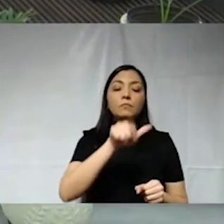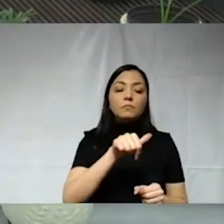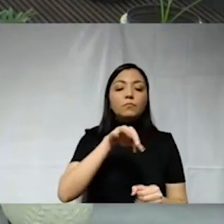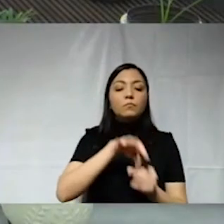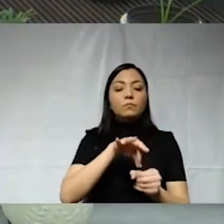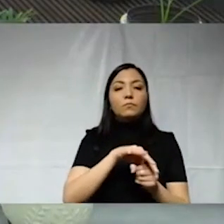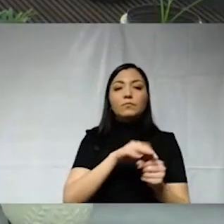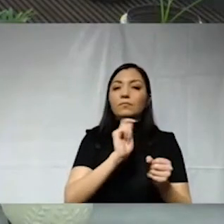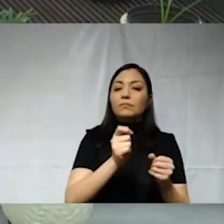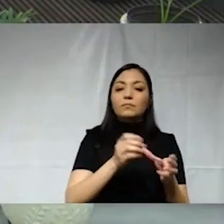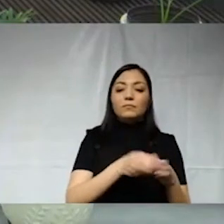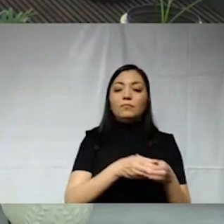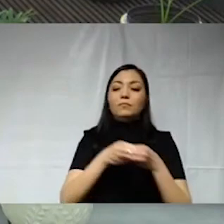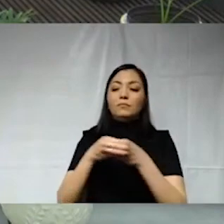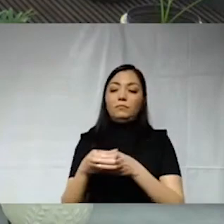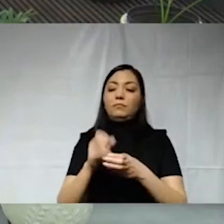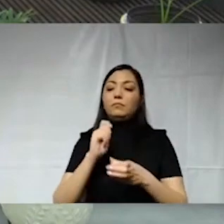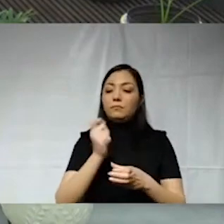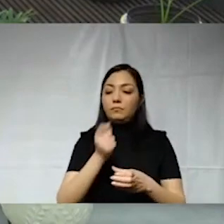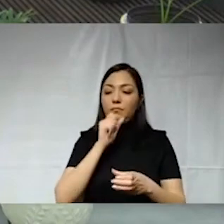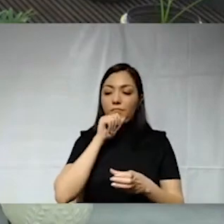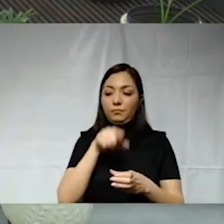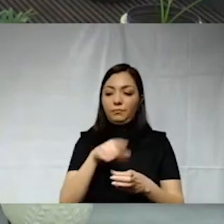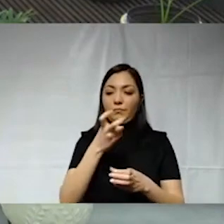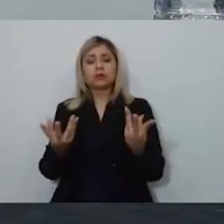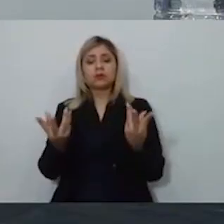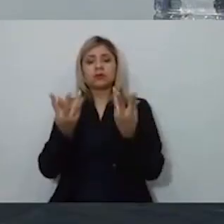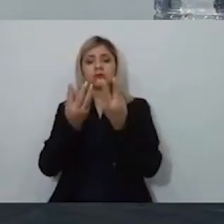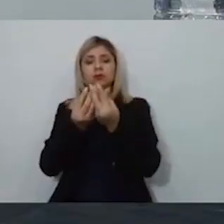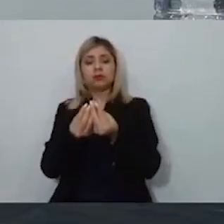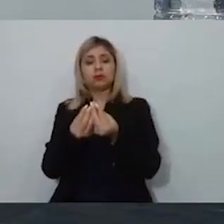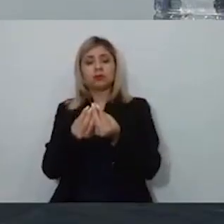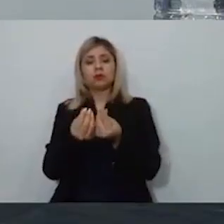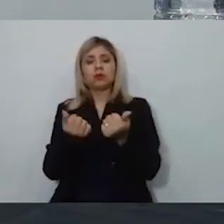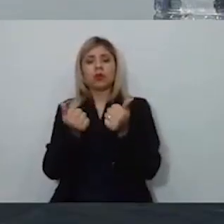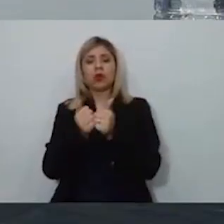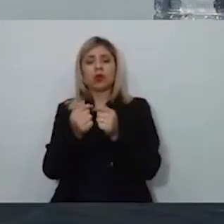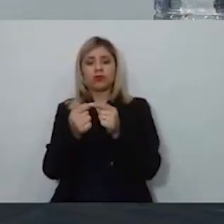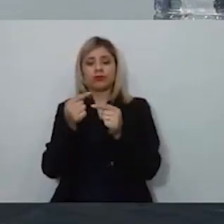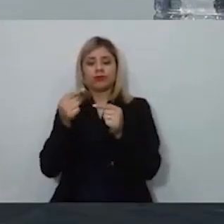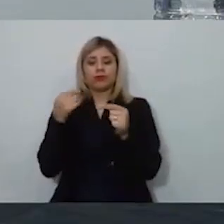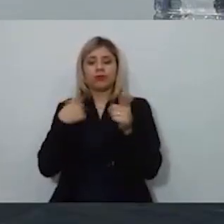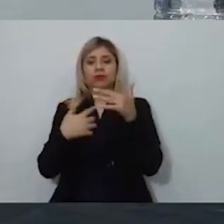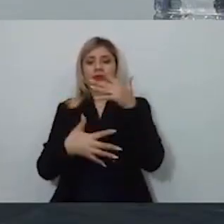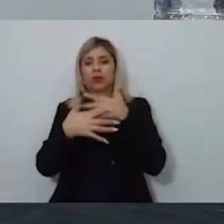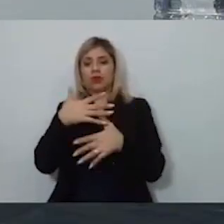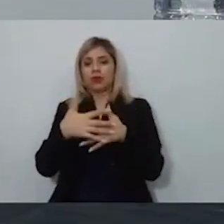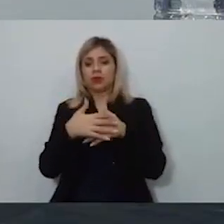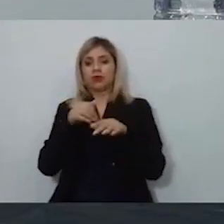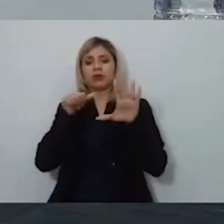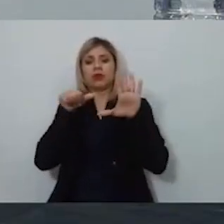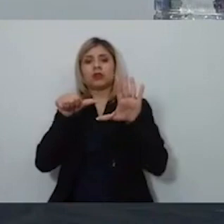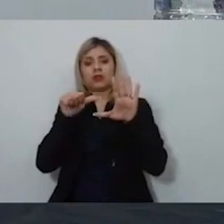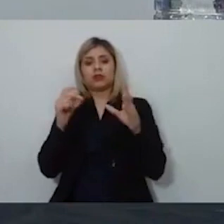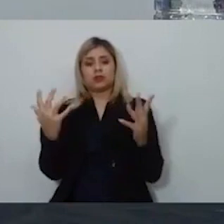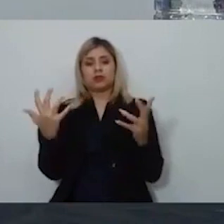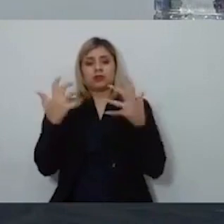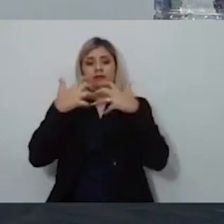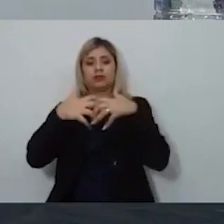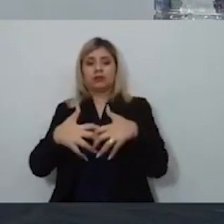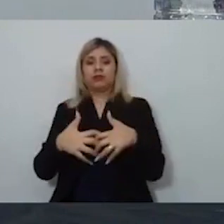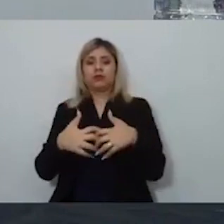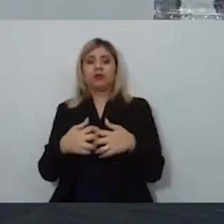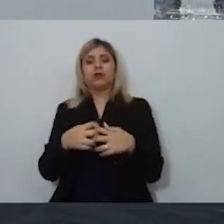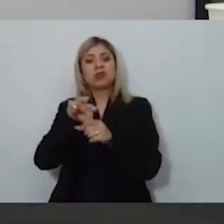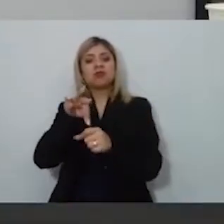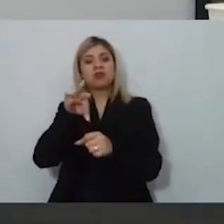género para Designar candidaturas a alcaldías este martes se llevó a cabo el análisis en el instituto electoral y de participación